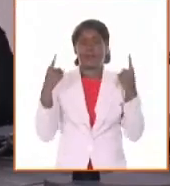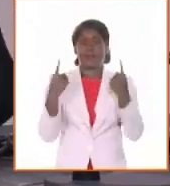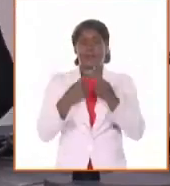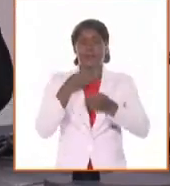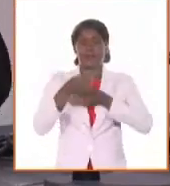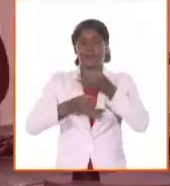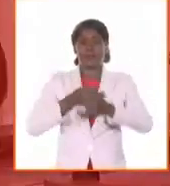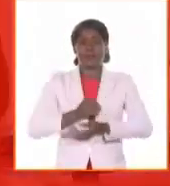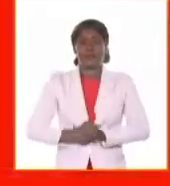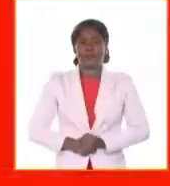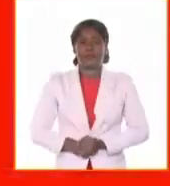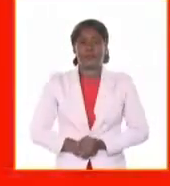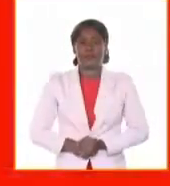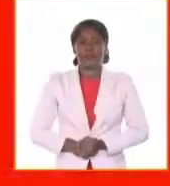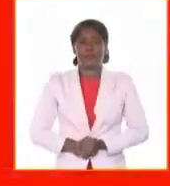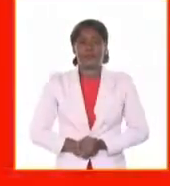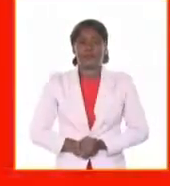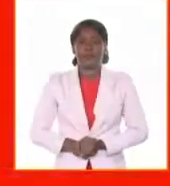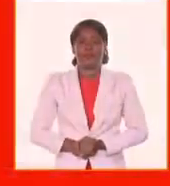temas